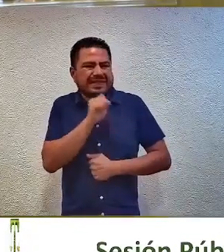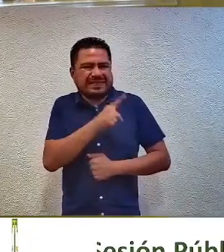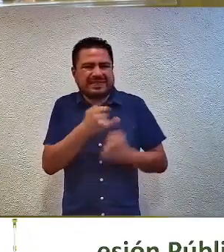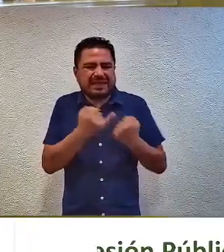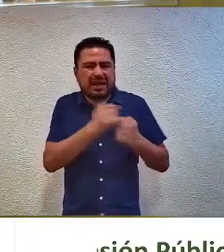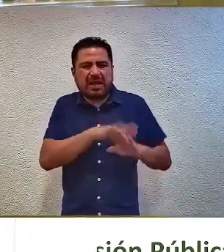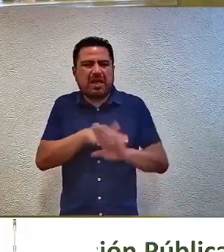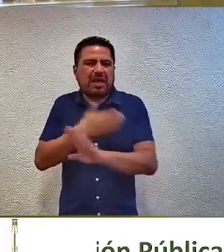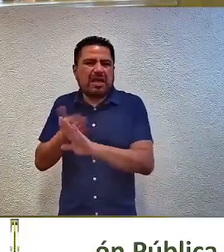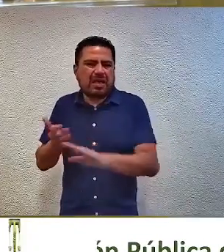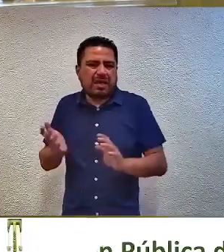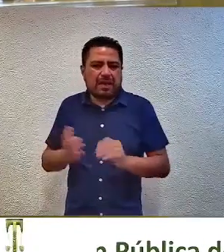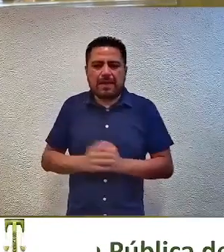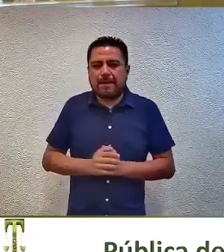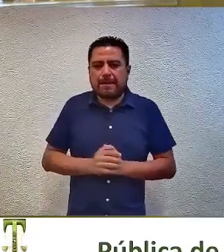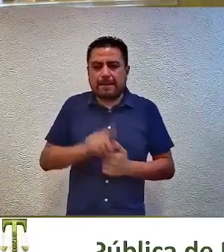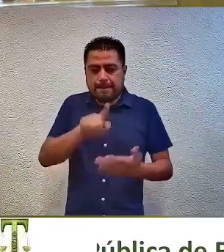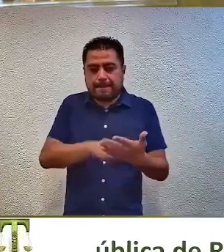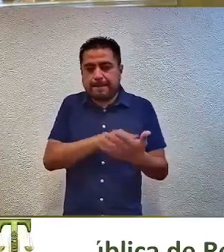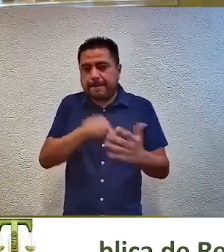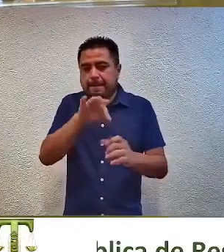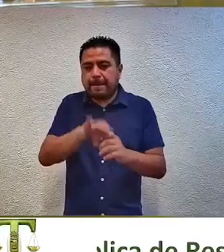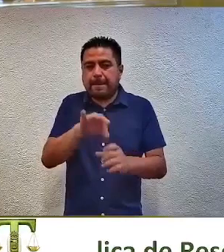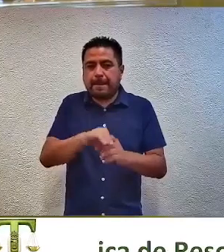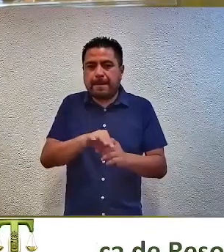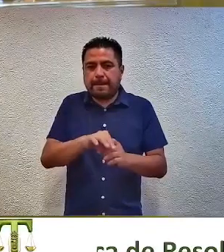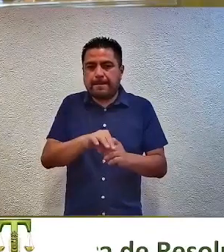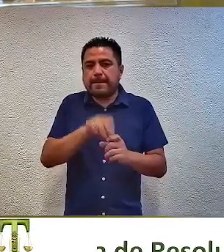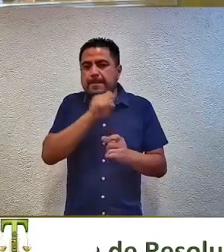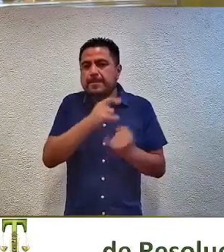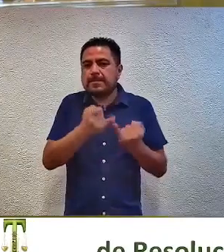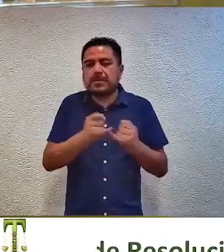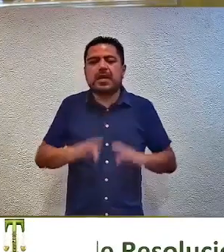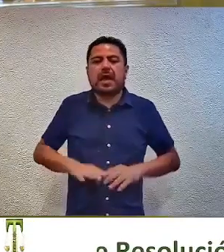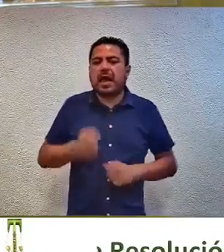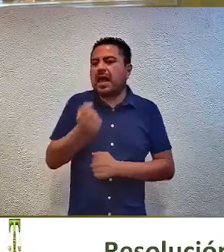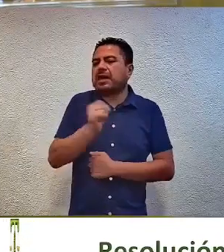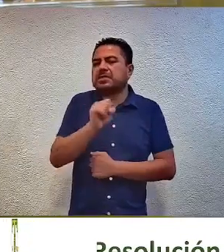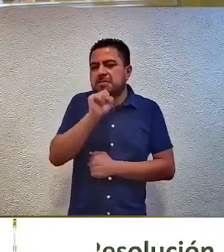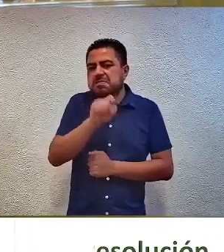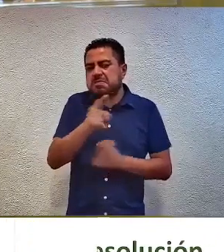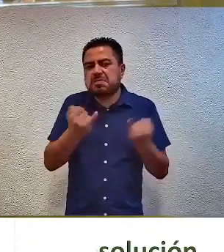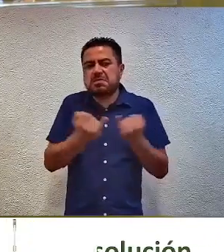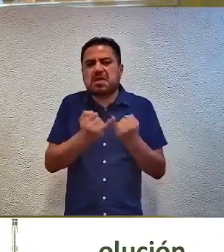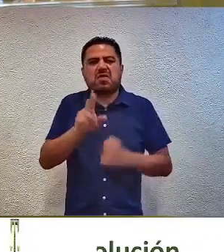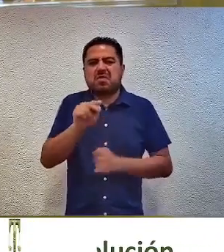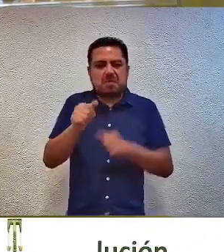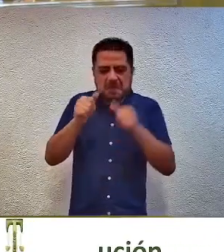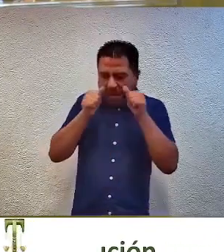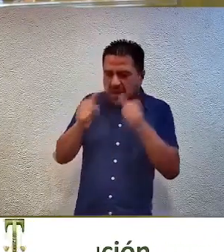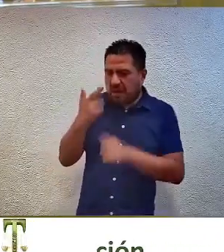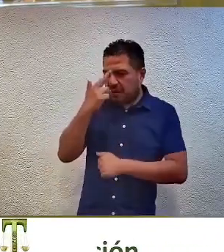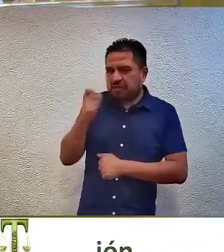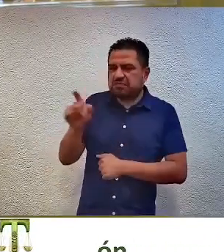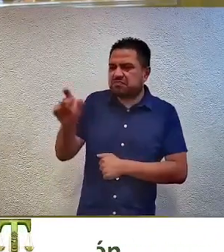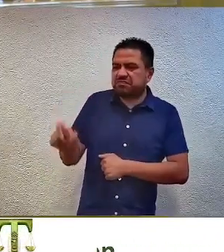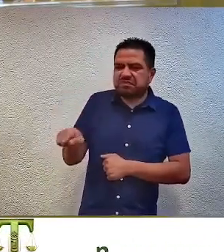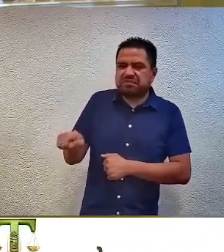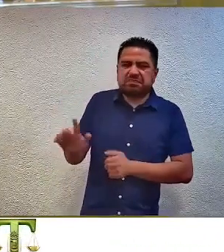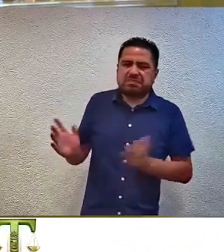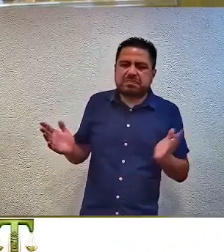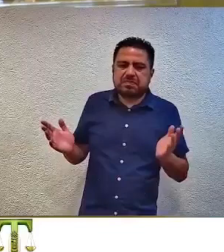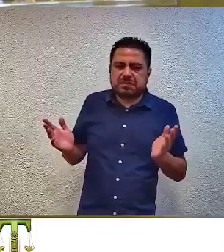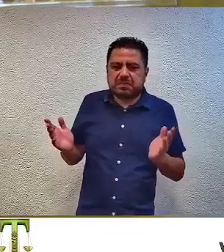elemento electoral es un elemento esencial de la conducta. Así también, no les asiste la razón a los recurrentes al sostener